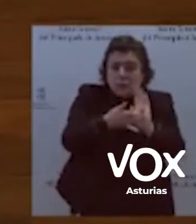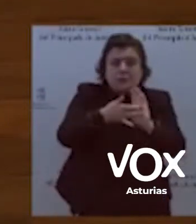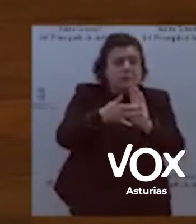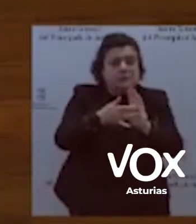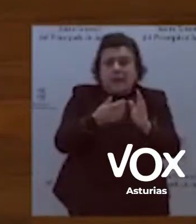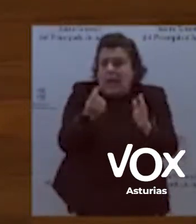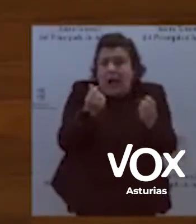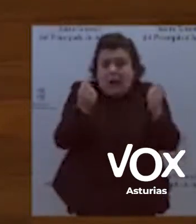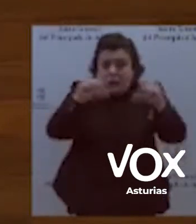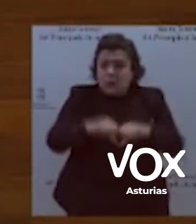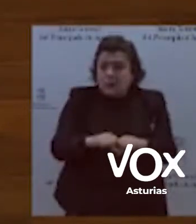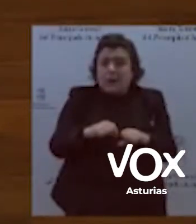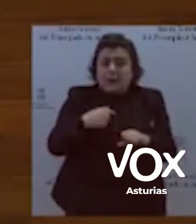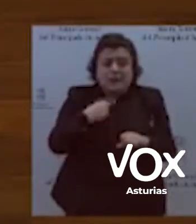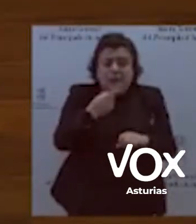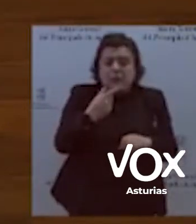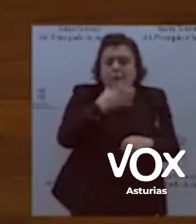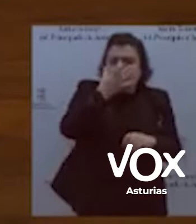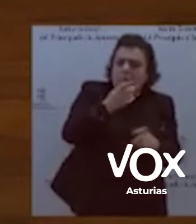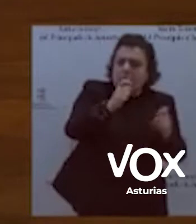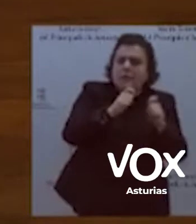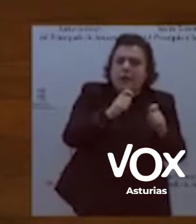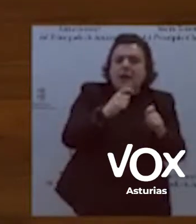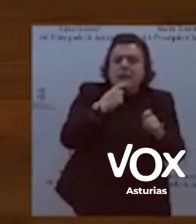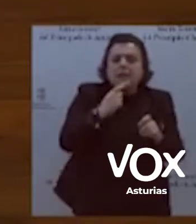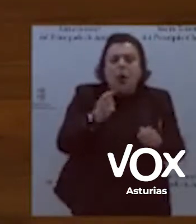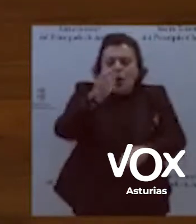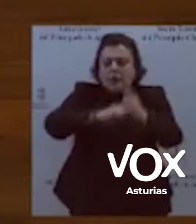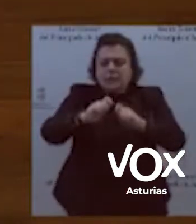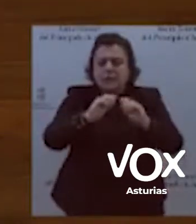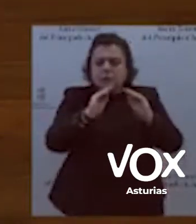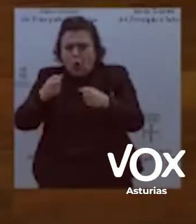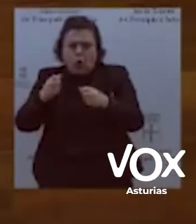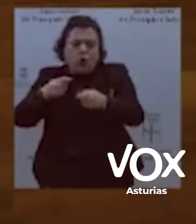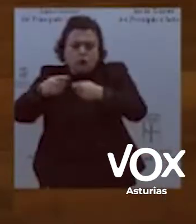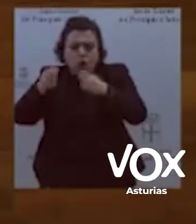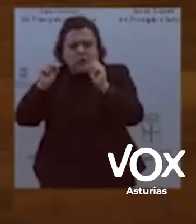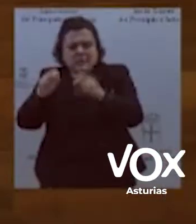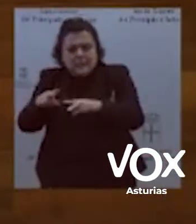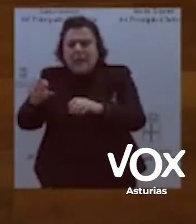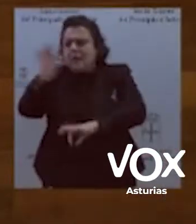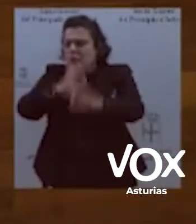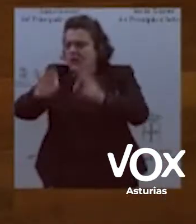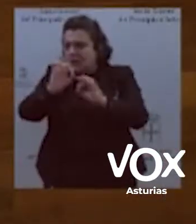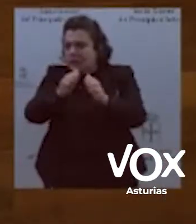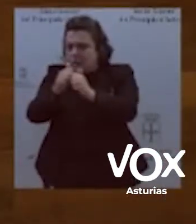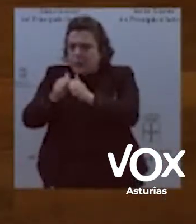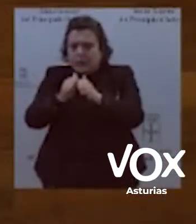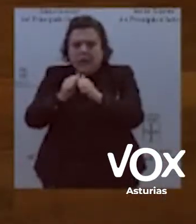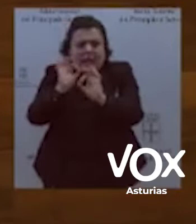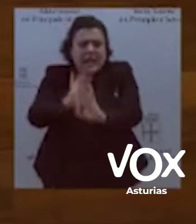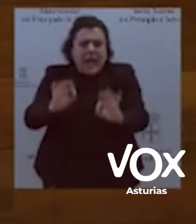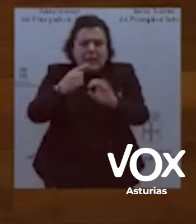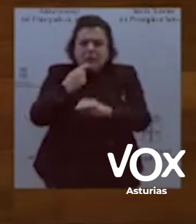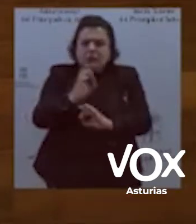reciban millones y millones mientras el resto, los demás, pagamos la factura. Ustedes, señorías socialcomunistas,